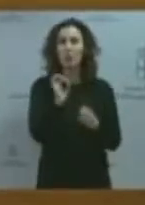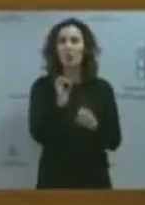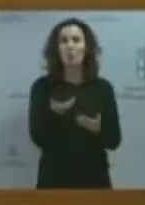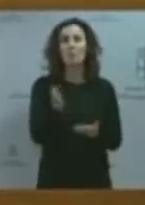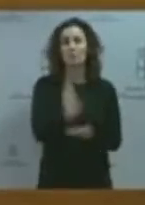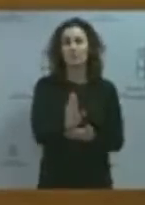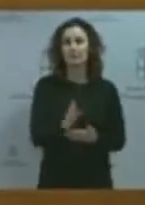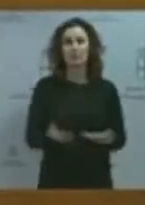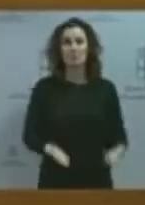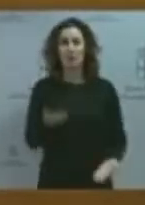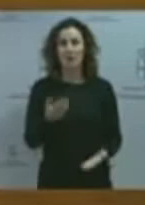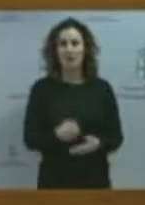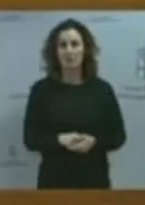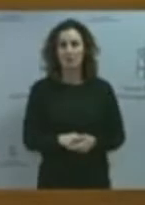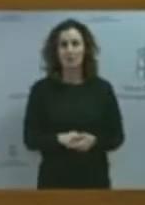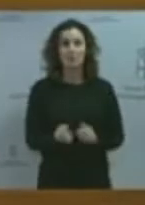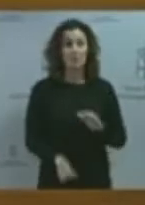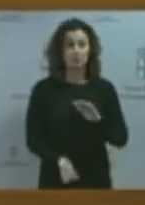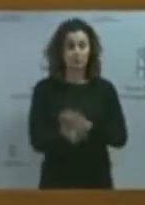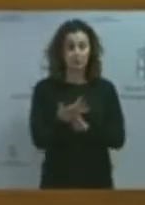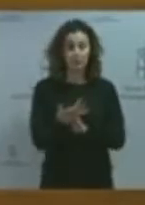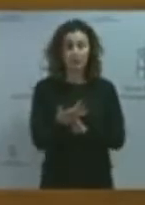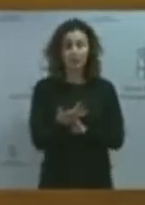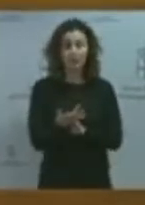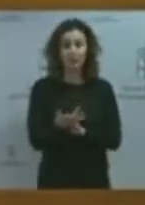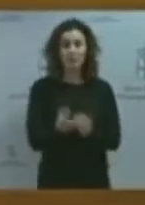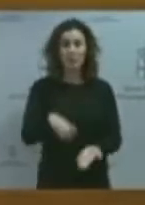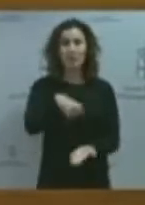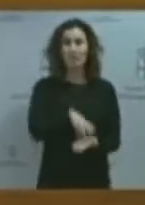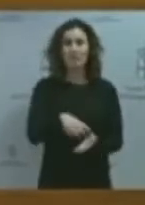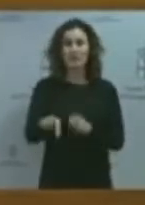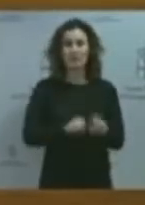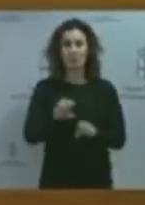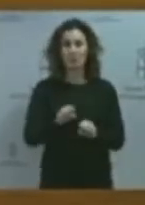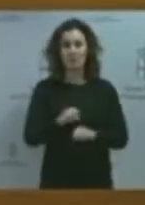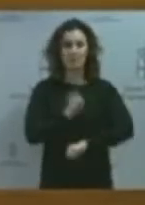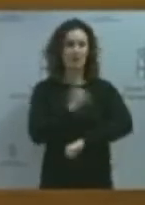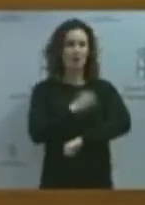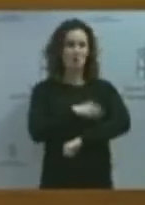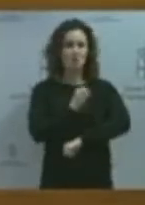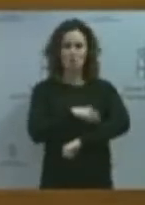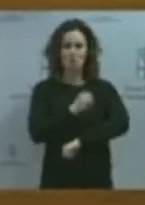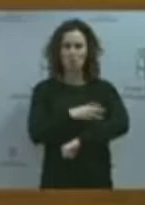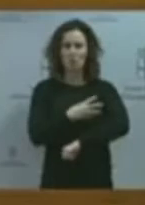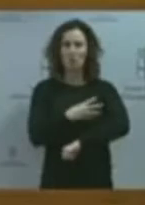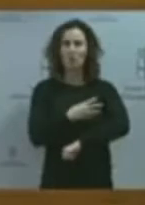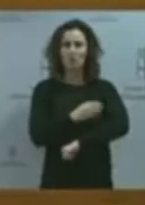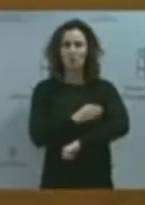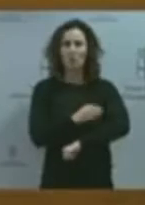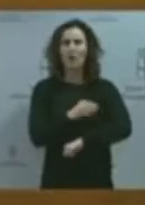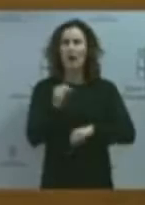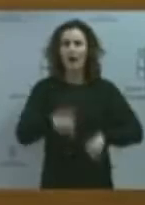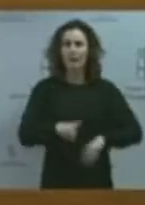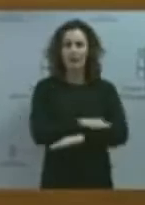una central de compras que está aforrando millones a esta administración y a más de la gente asturiana, de los asturianos